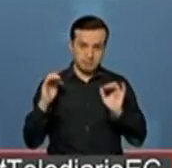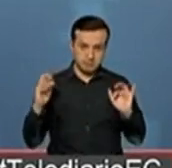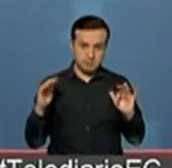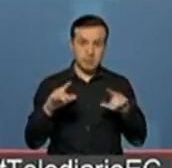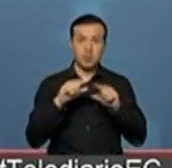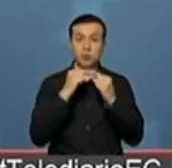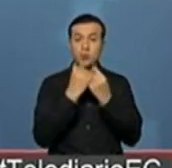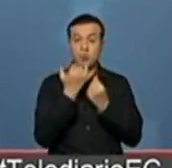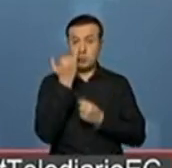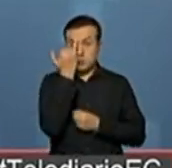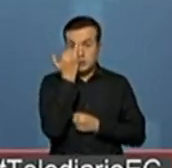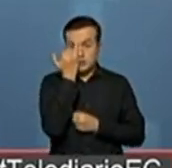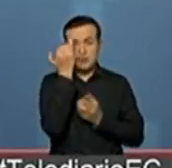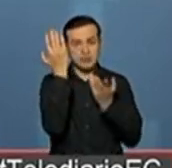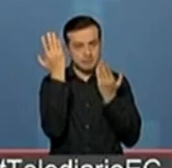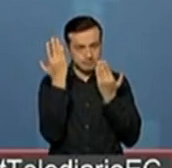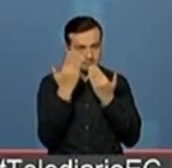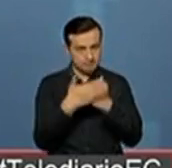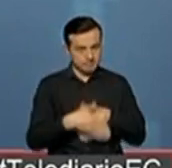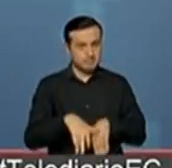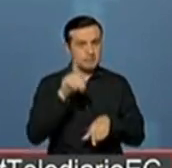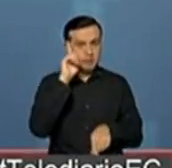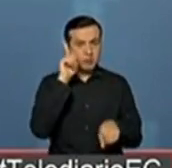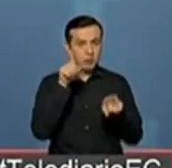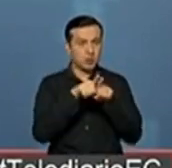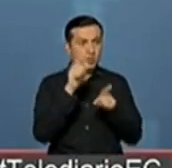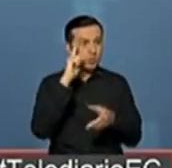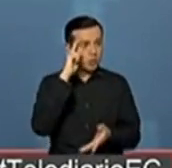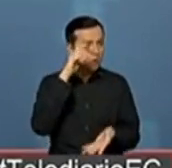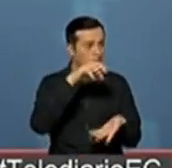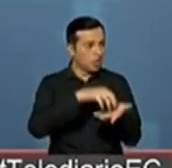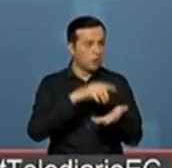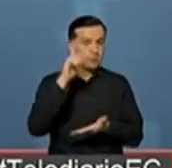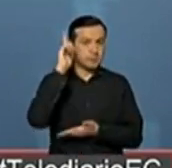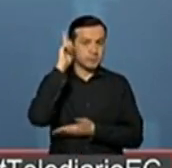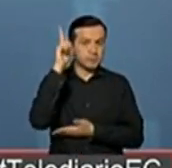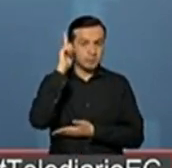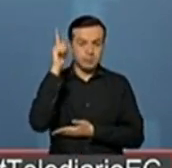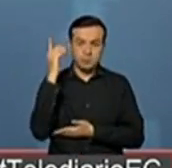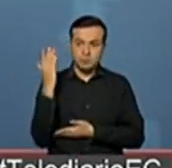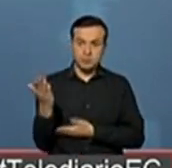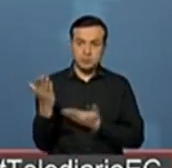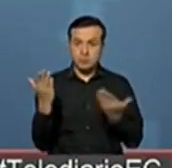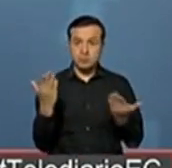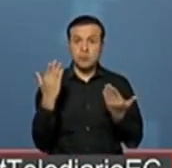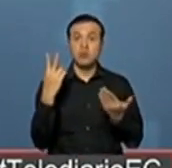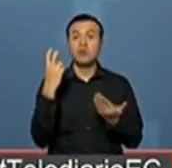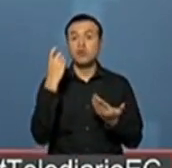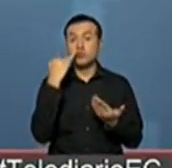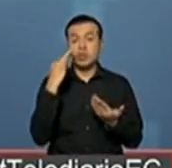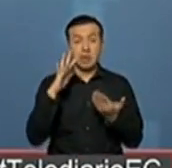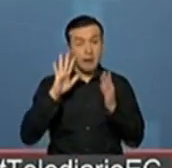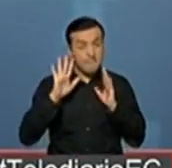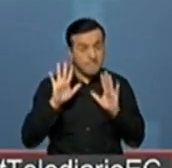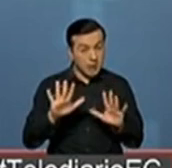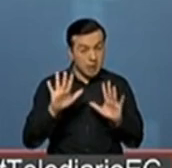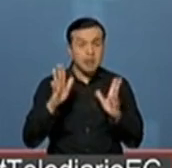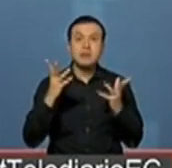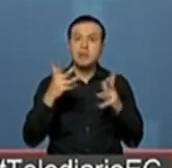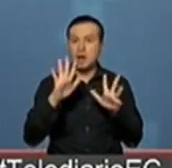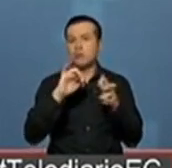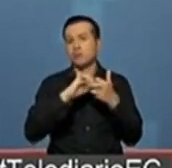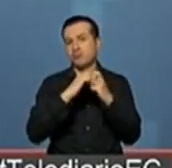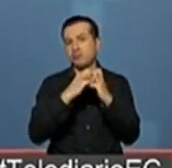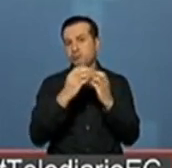sector indígena llegó a su fin tras el acuerdo entre el gobierno y los líderes del reclamo que duró 12 días. Las partes